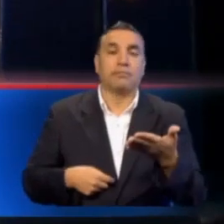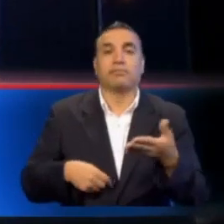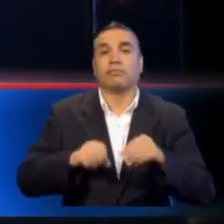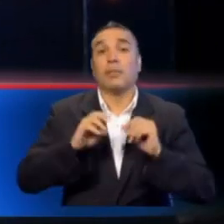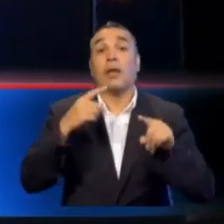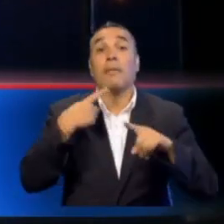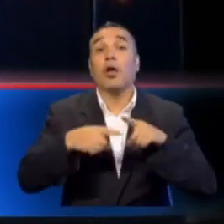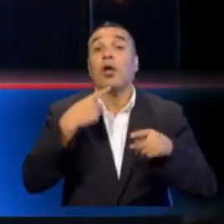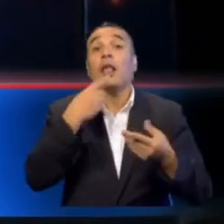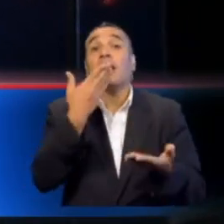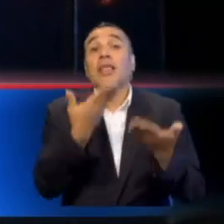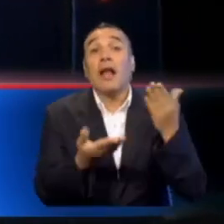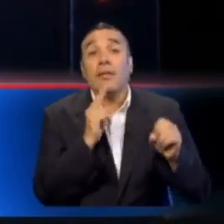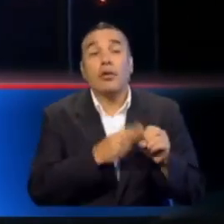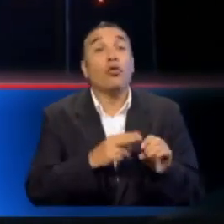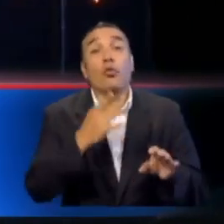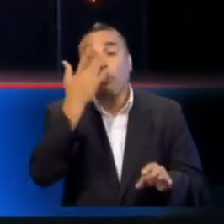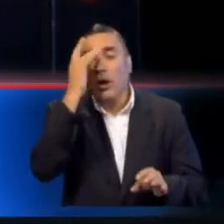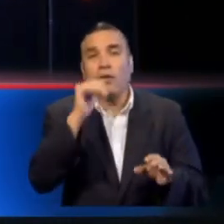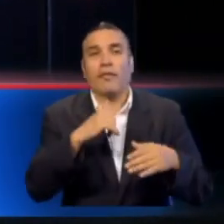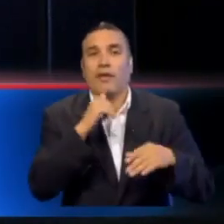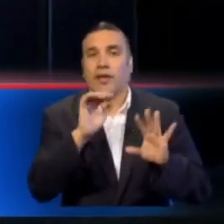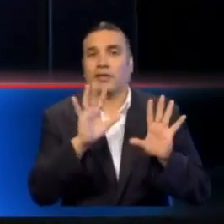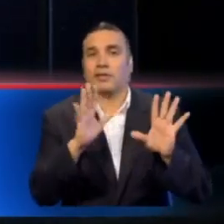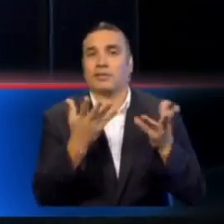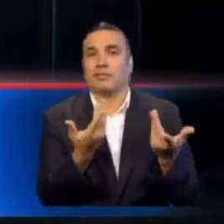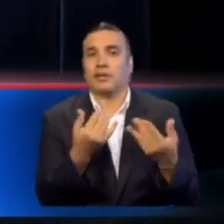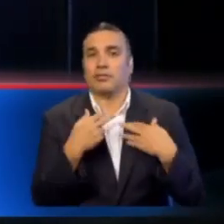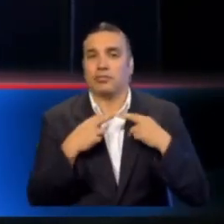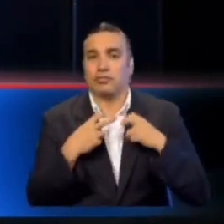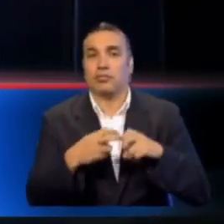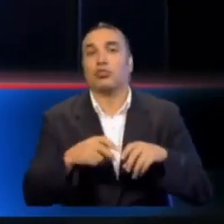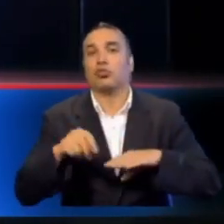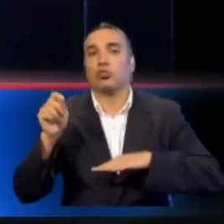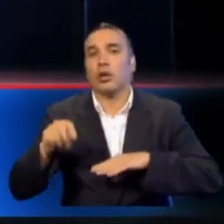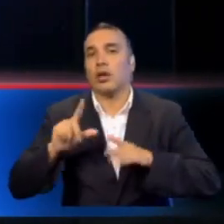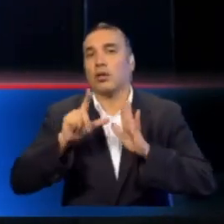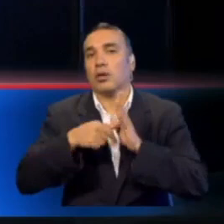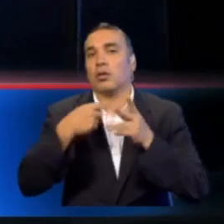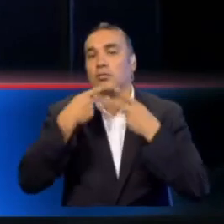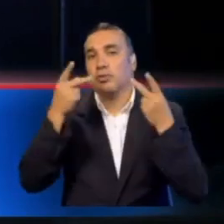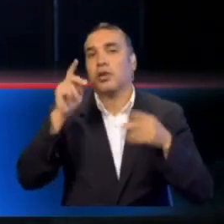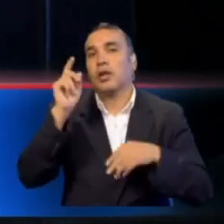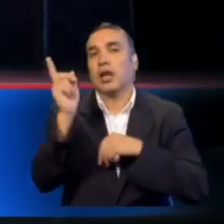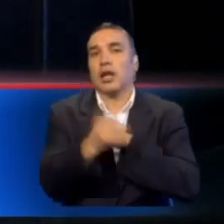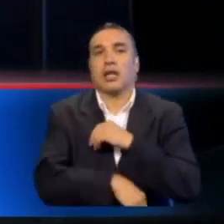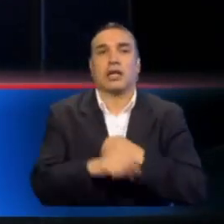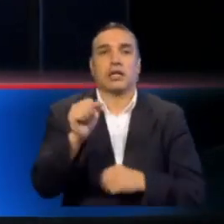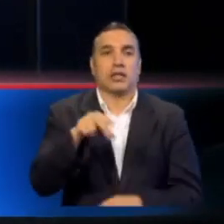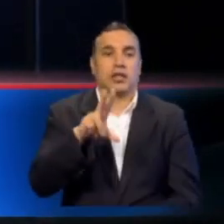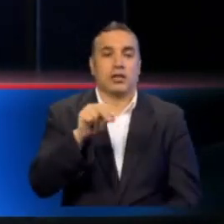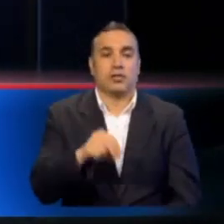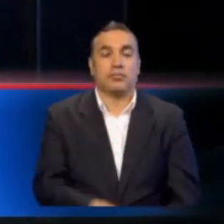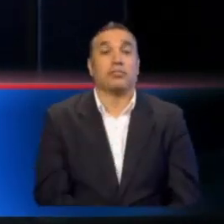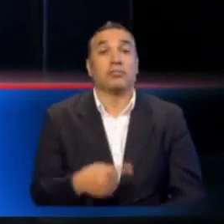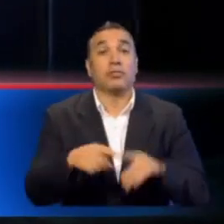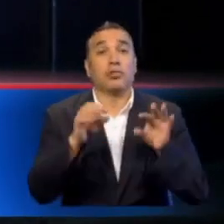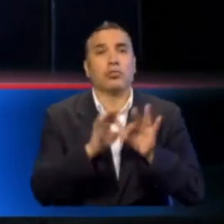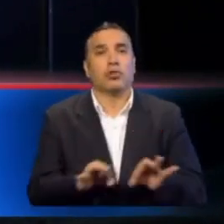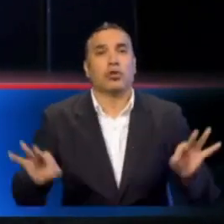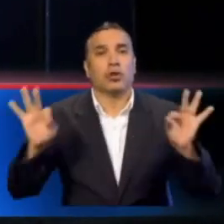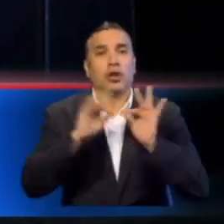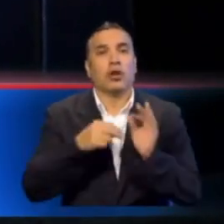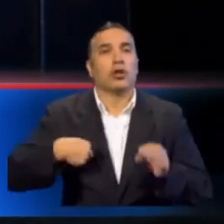nos encontramos en una fase de investigación en la cual también vamos a aportar los elementos necesarios de convicción con la finalidad de establecer